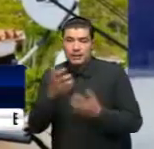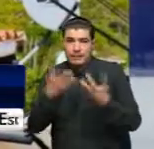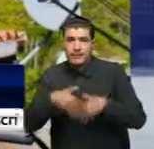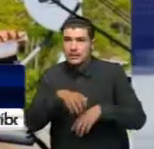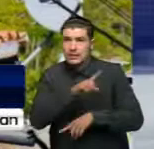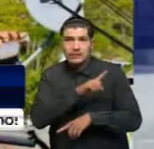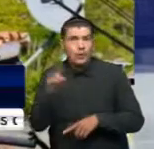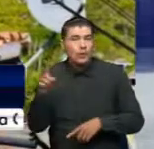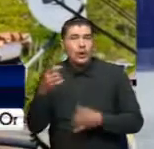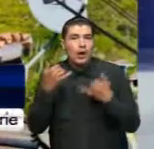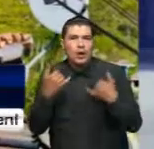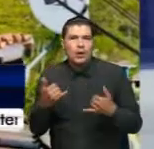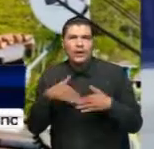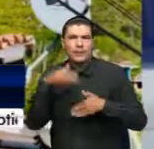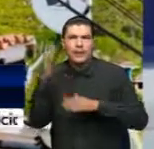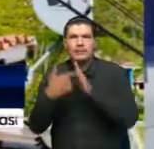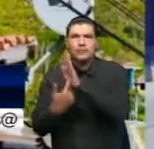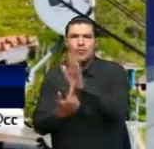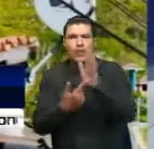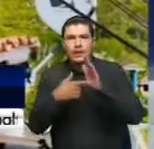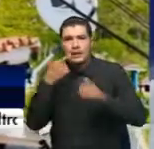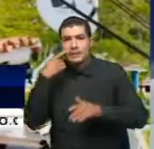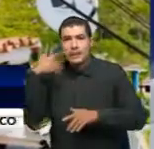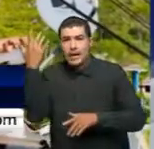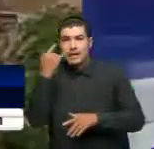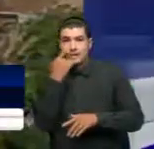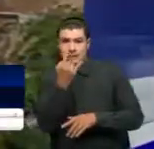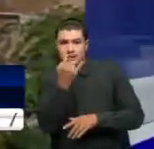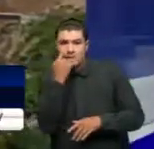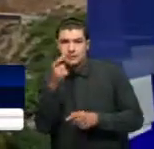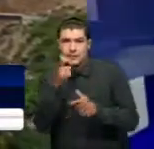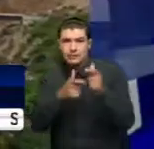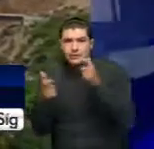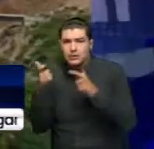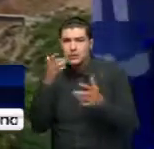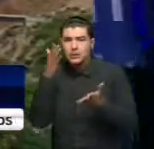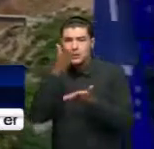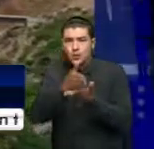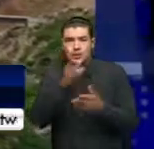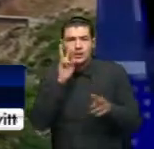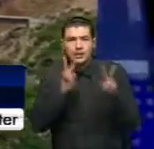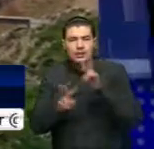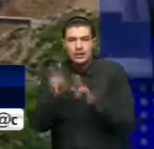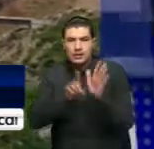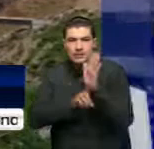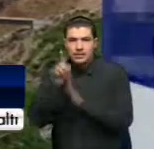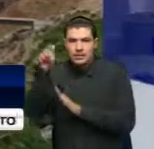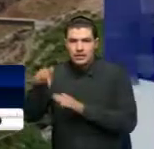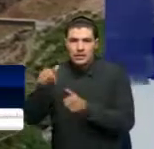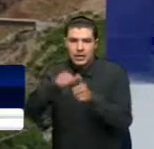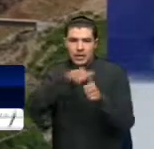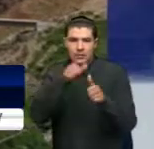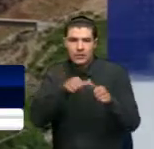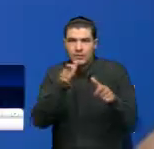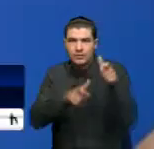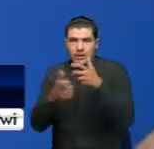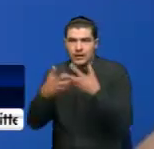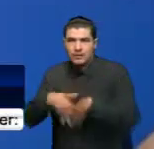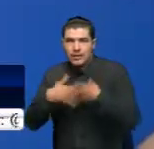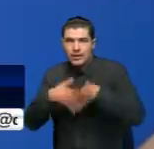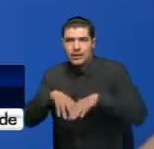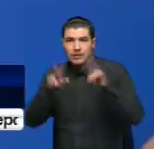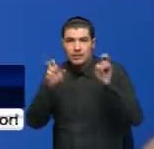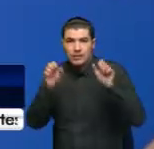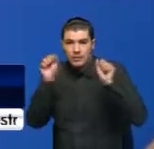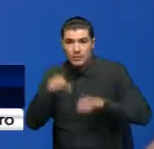cada vez más demuestra ese auge y esa excelencia que se viene como desarrollando por cada uno de los empresarios en términos de poder